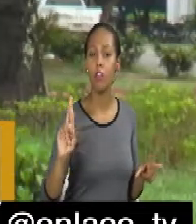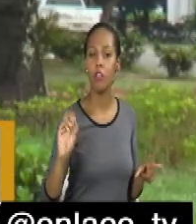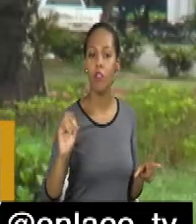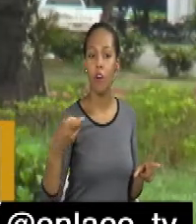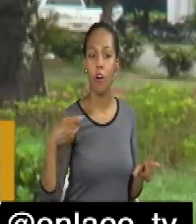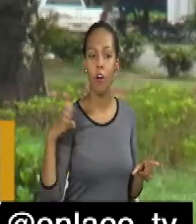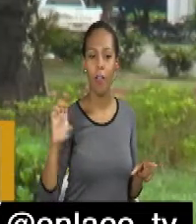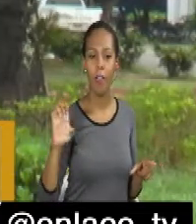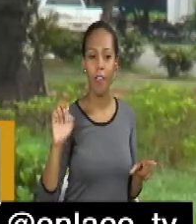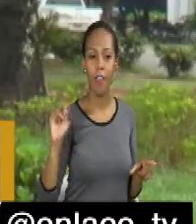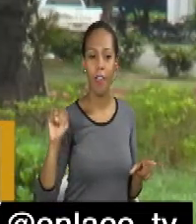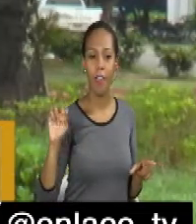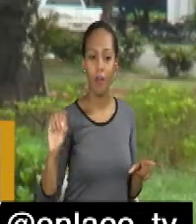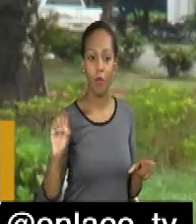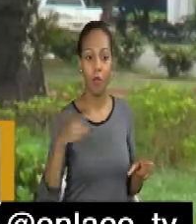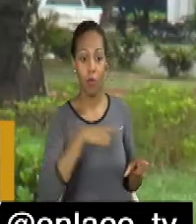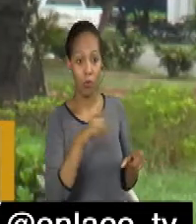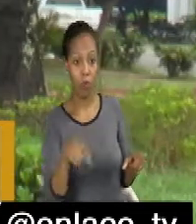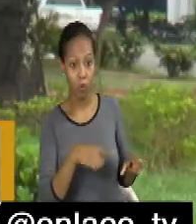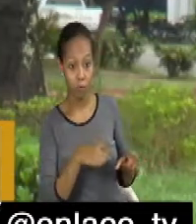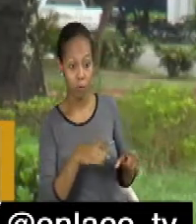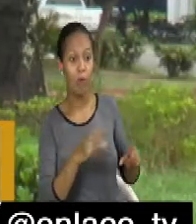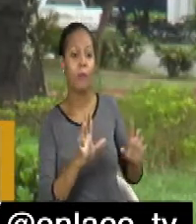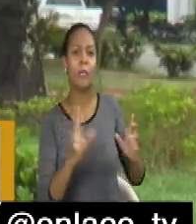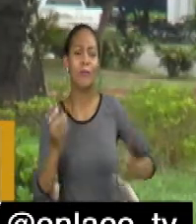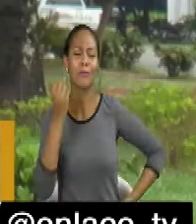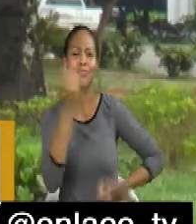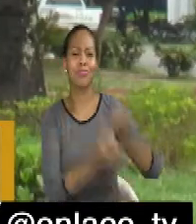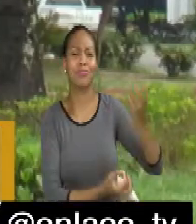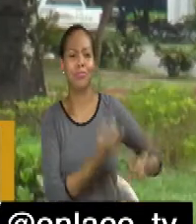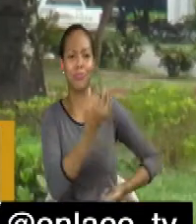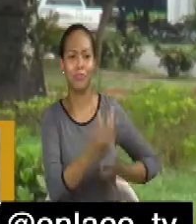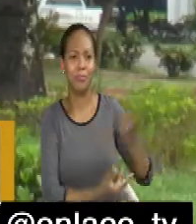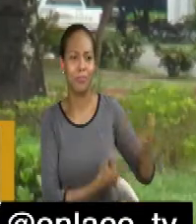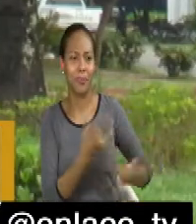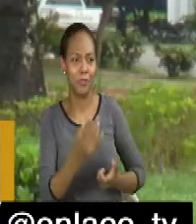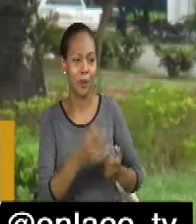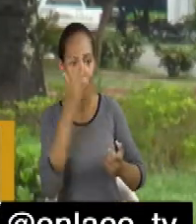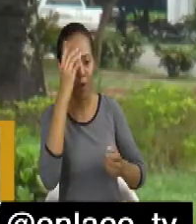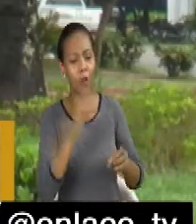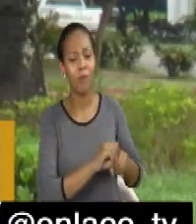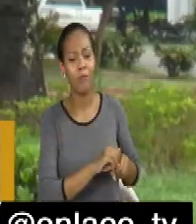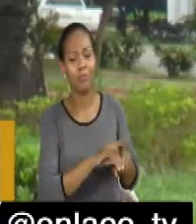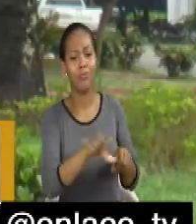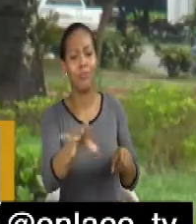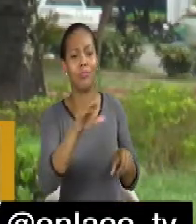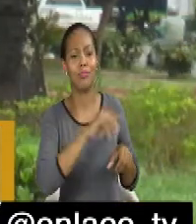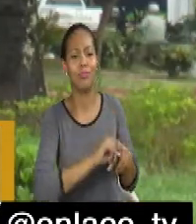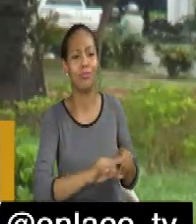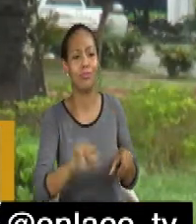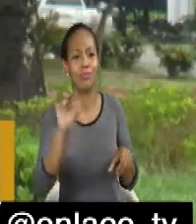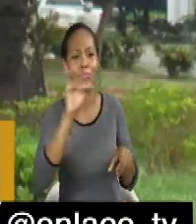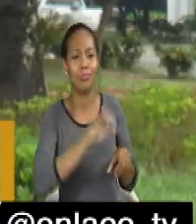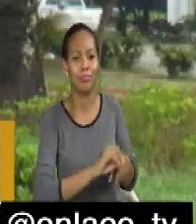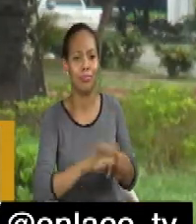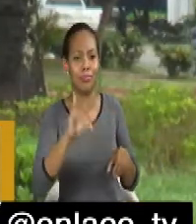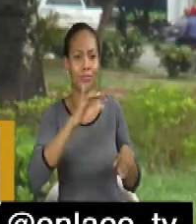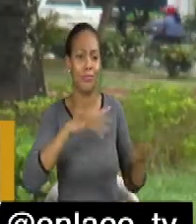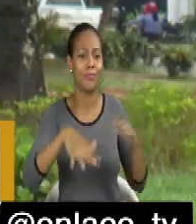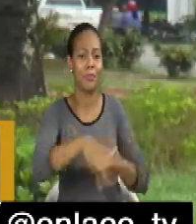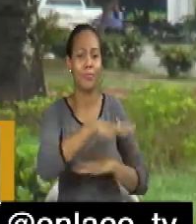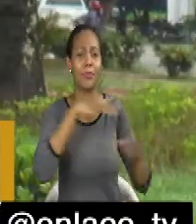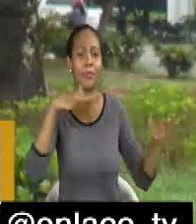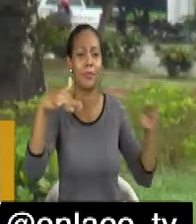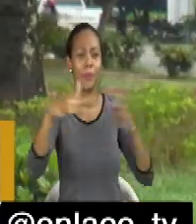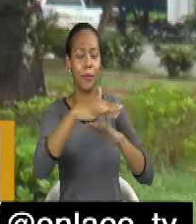de la planta de parafinas. ¿Sí? Un incendio ocasionado por la liberación de hidrógeno a la atmósfera. La emergencia,